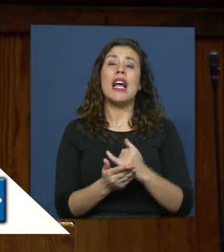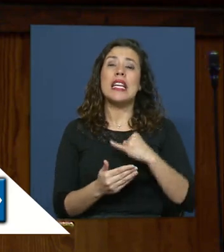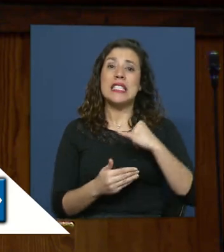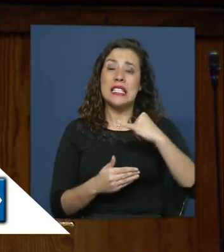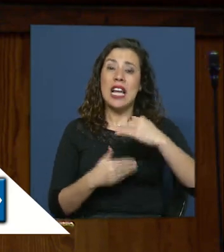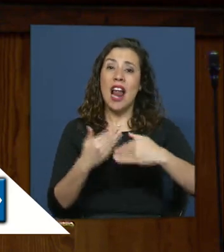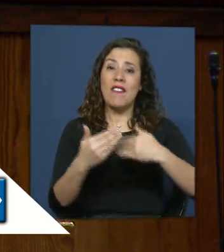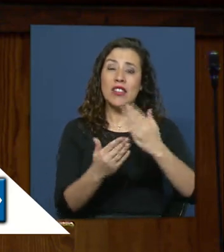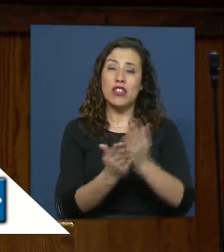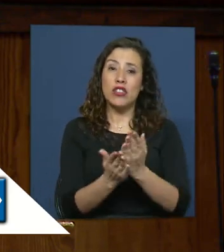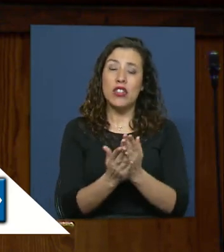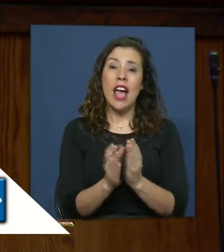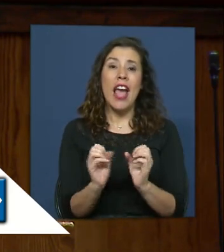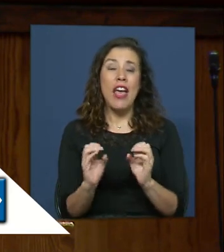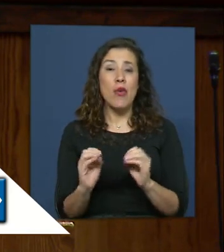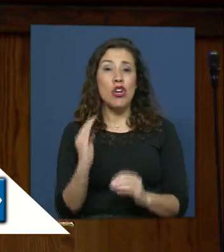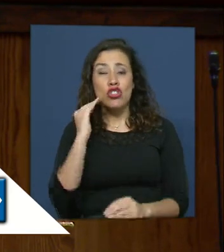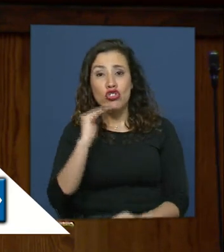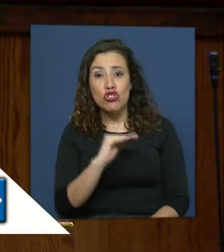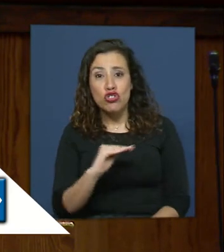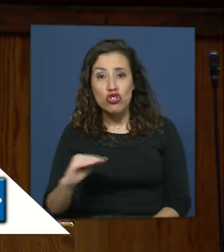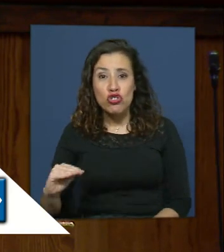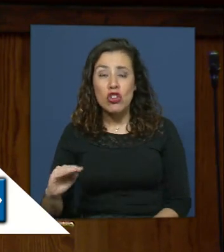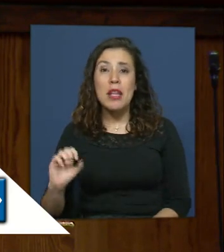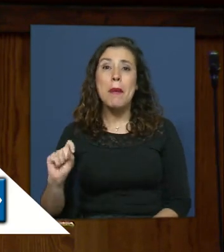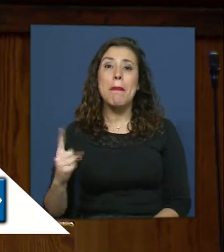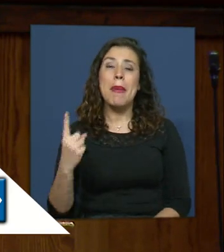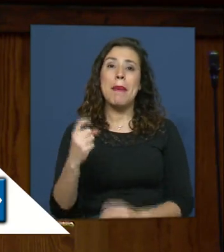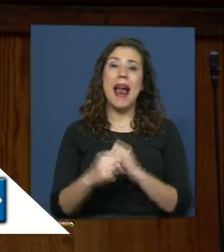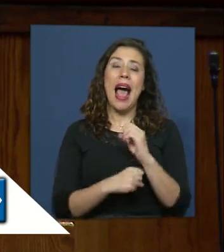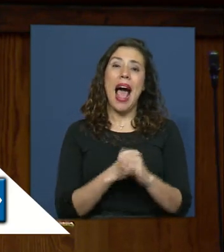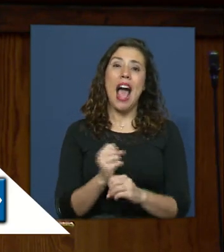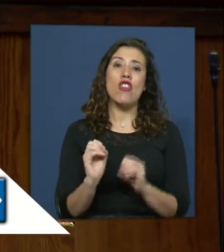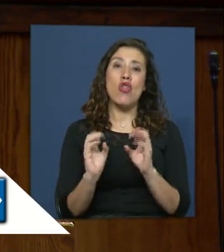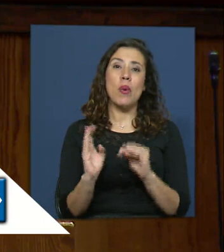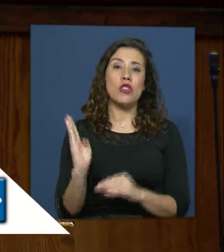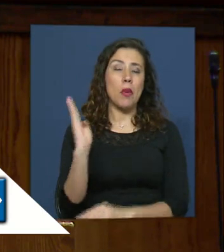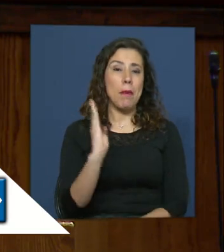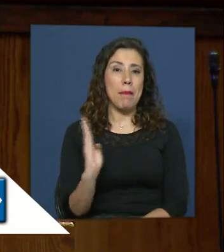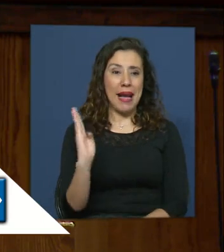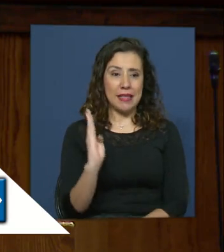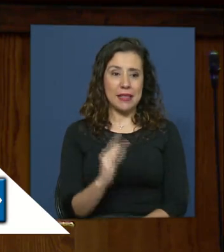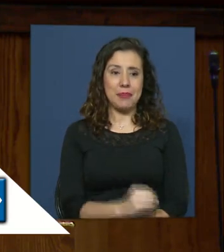de estudio entre la educación parvularia y el primer año de educación básica.